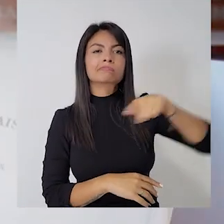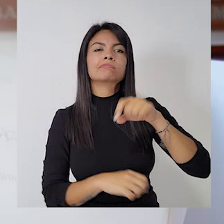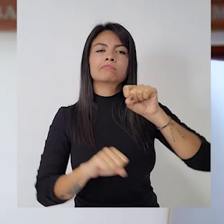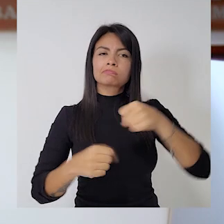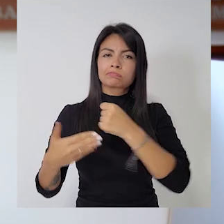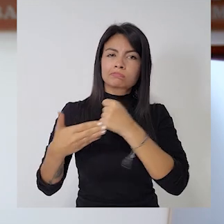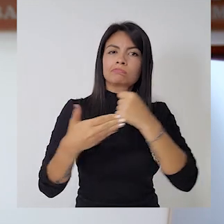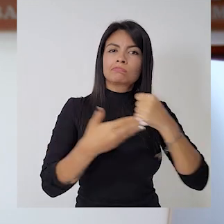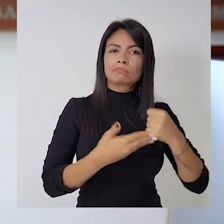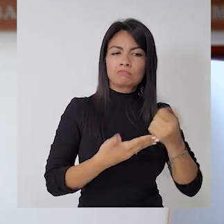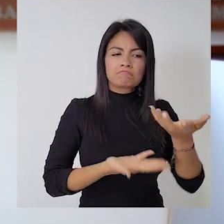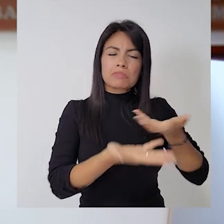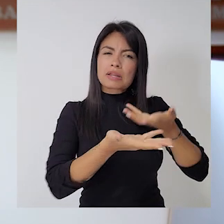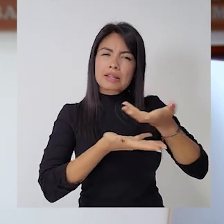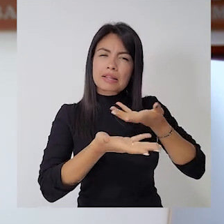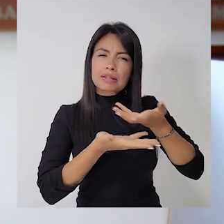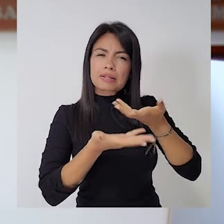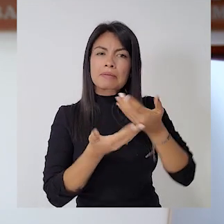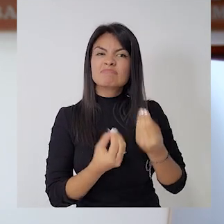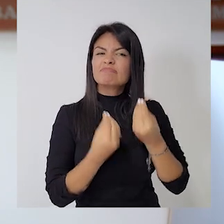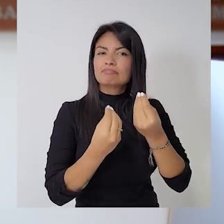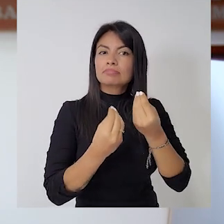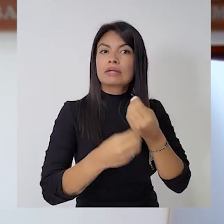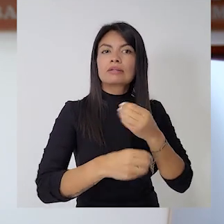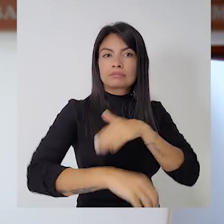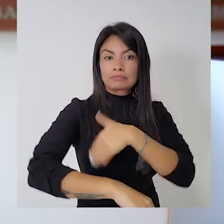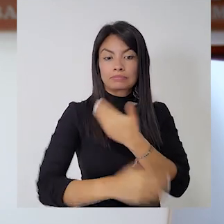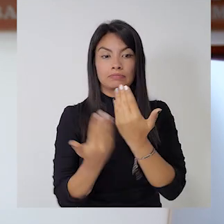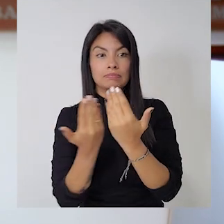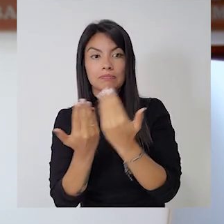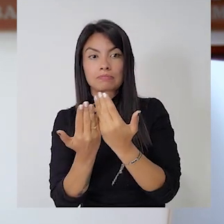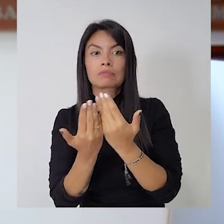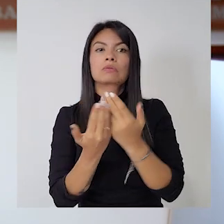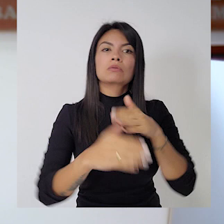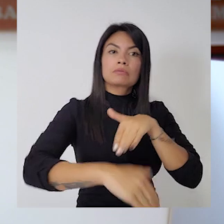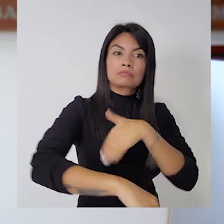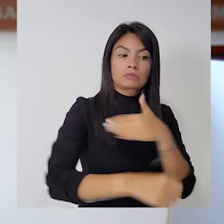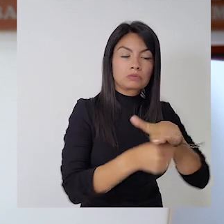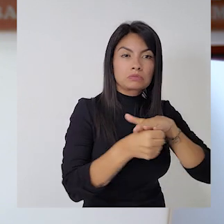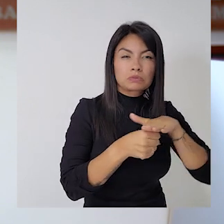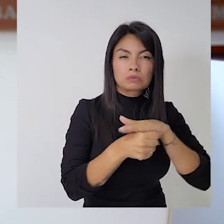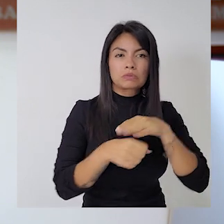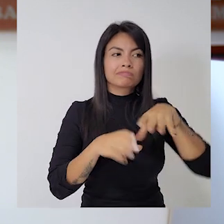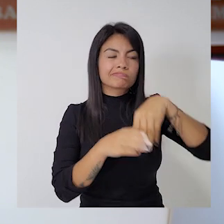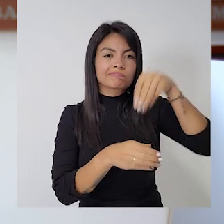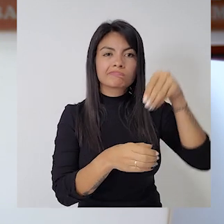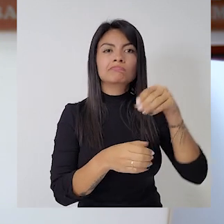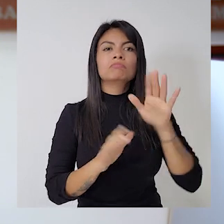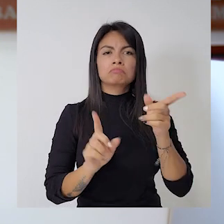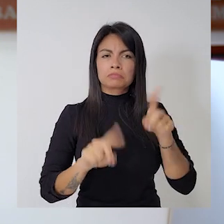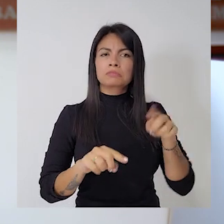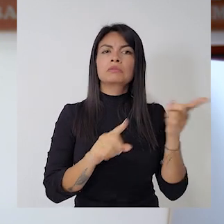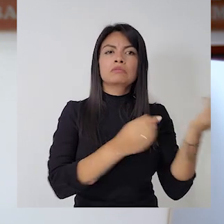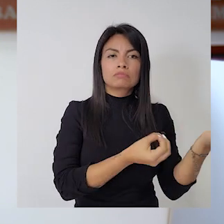hecho toda la mediación, la intermediación para que los dos ministerios, tanto el de Educación como el Ministerio de Asuntos Exteriores, nos